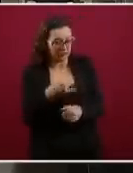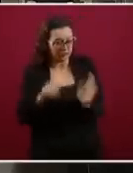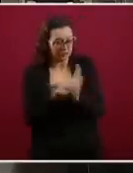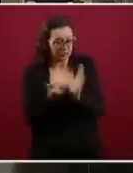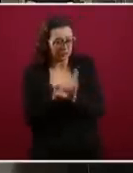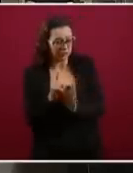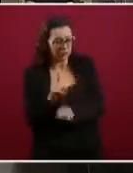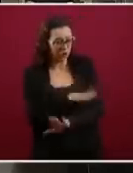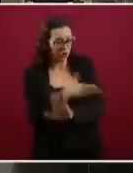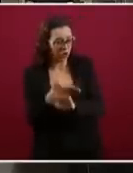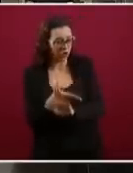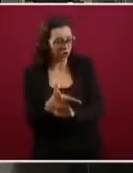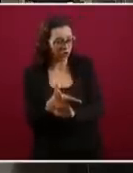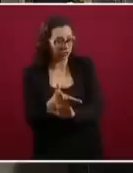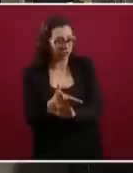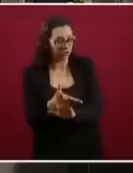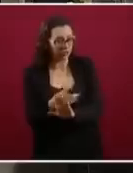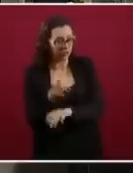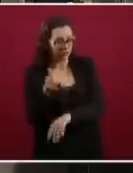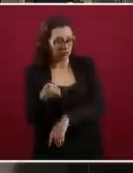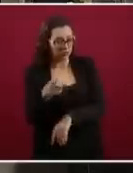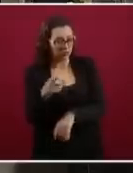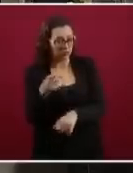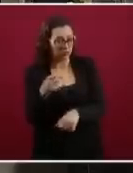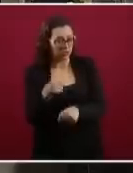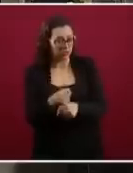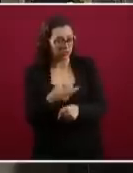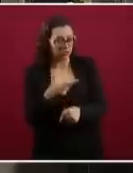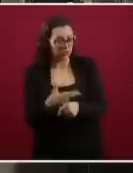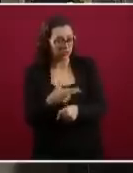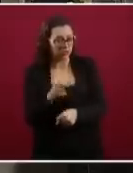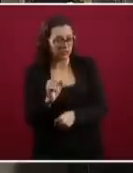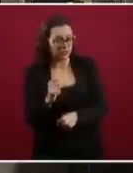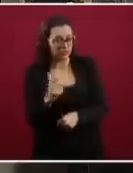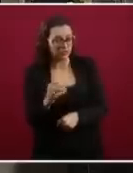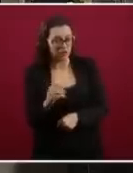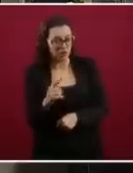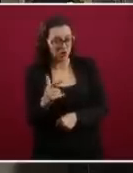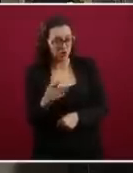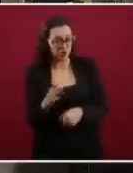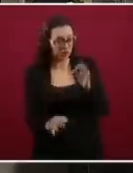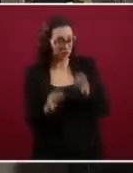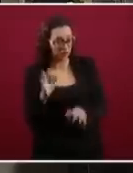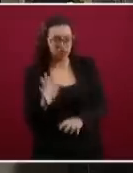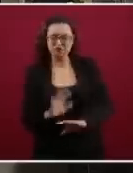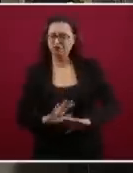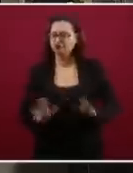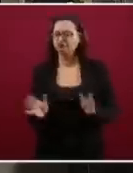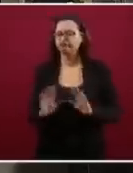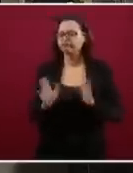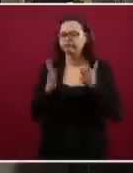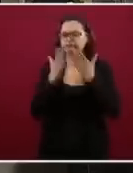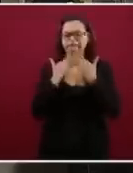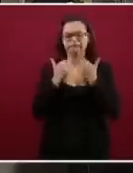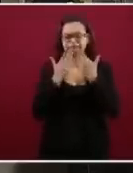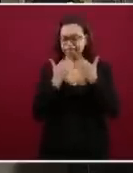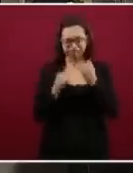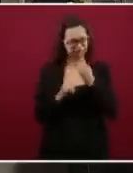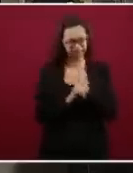en particular, contra el secretario de Gobierno. Y para cerrar el tema de la Corte… No tengo información, que